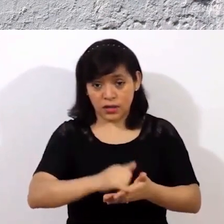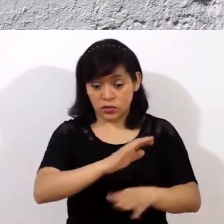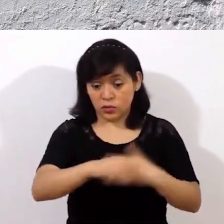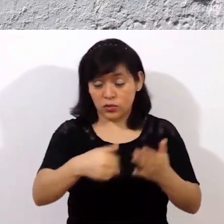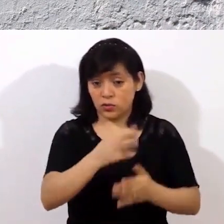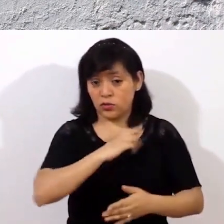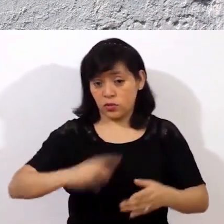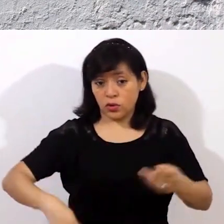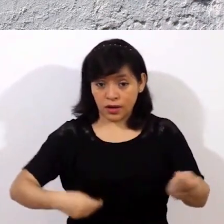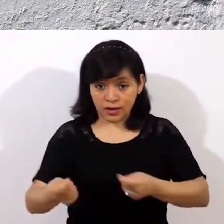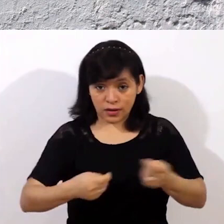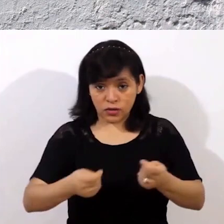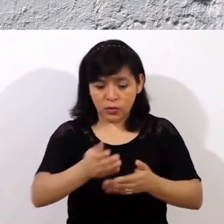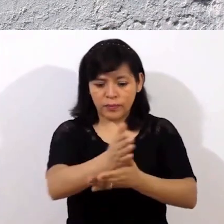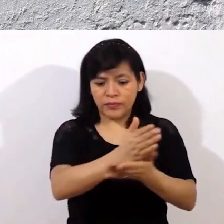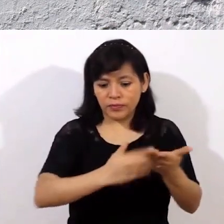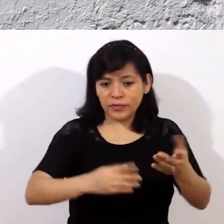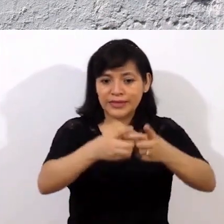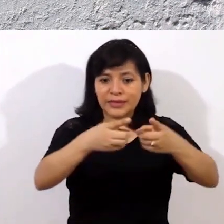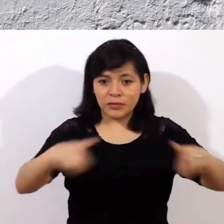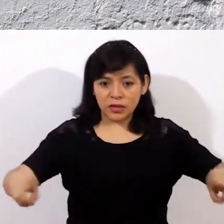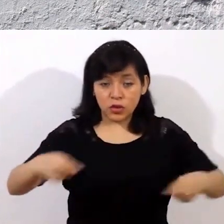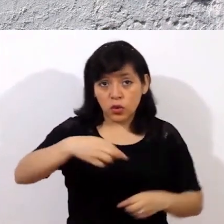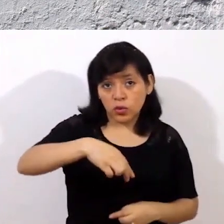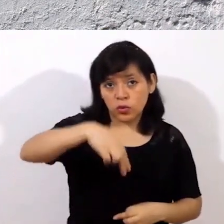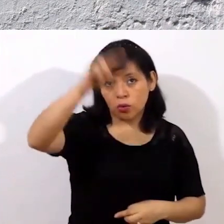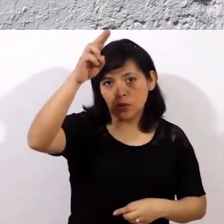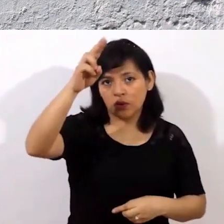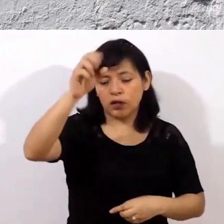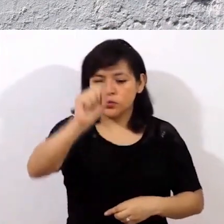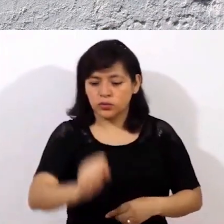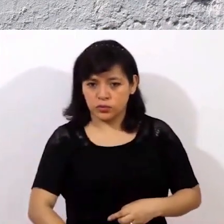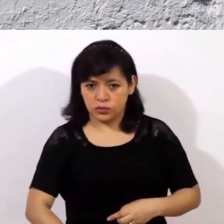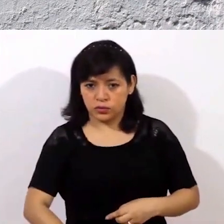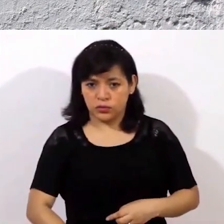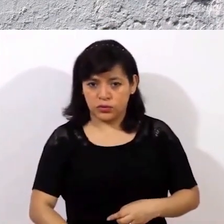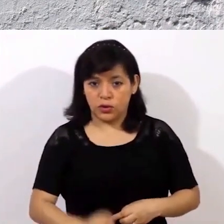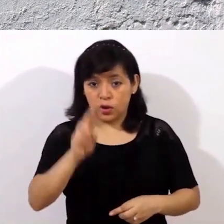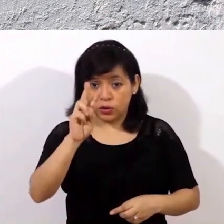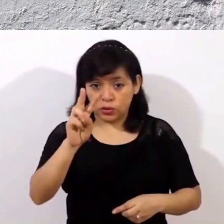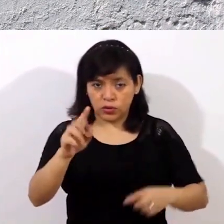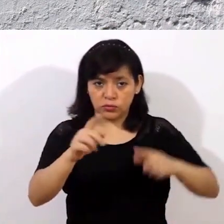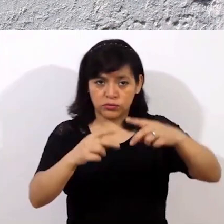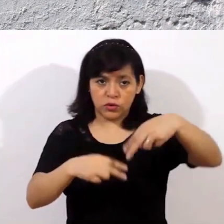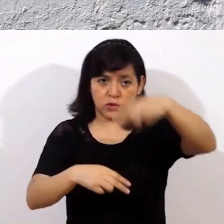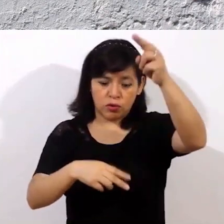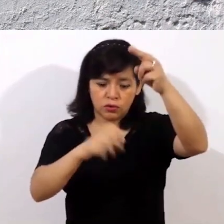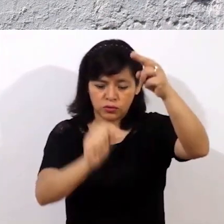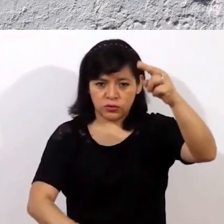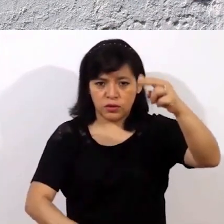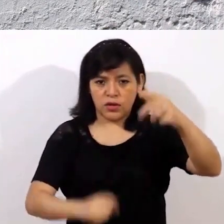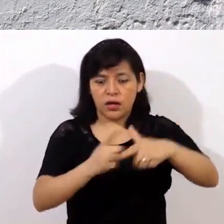a.C., luego de la muerte del rey Salomón. Y entonces la zona norte, que estaba conformada por 10